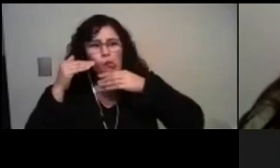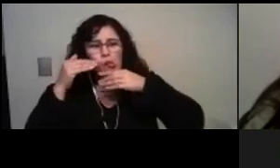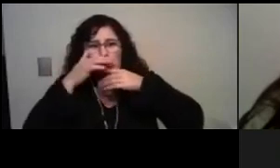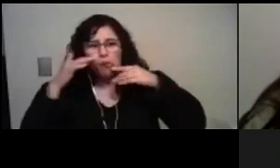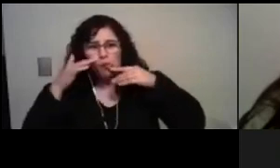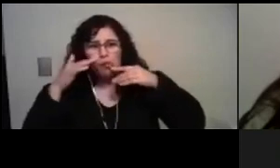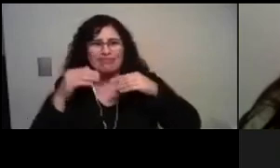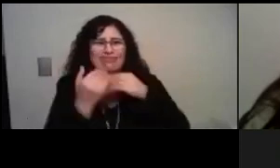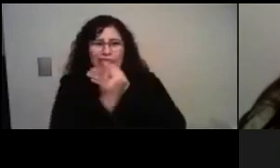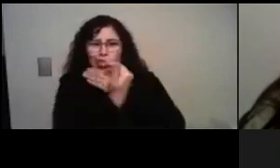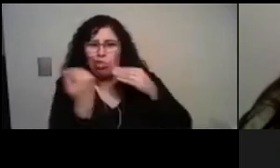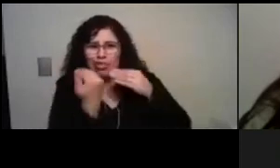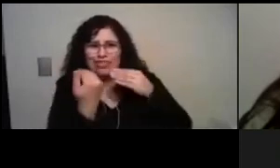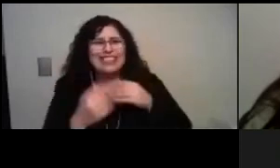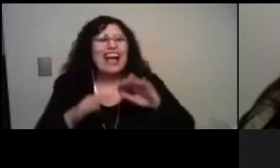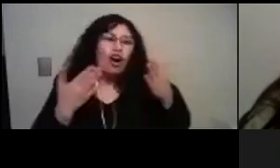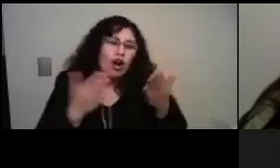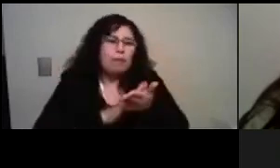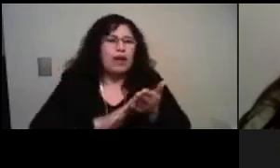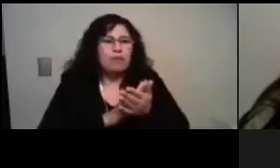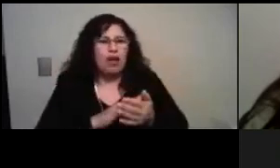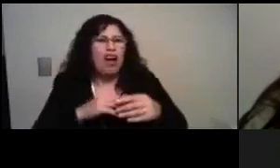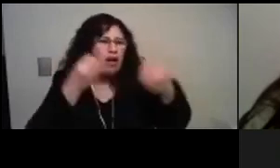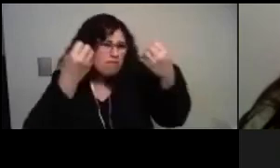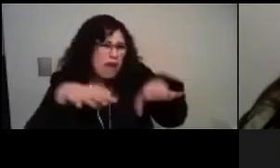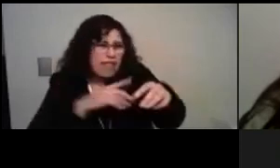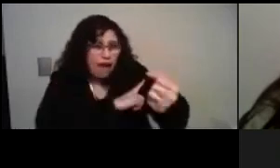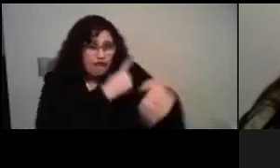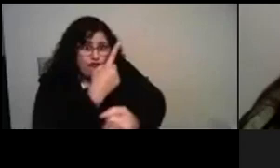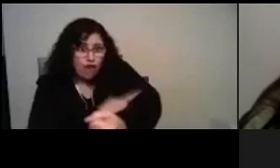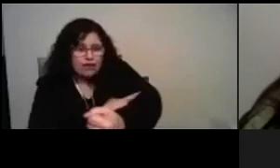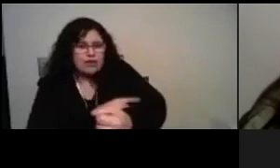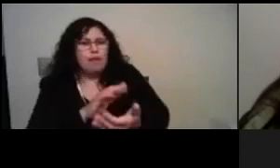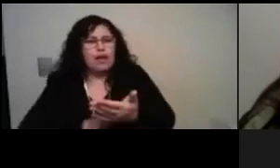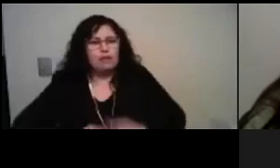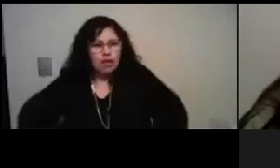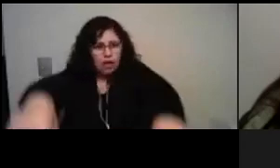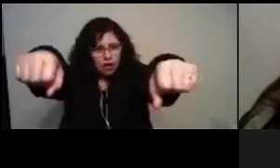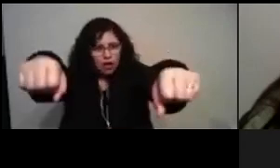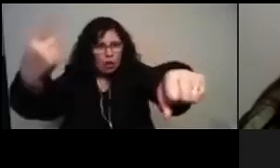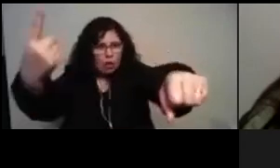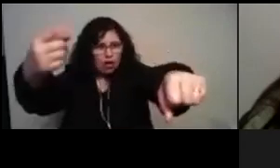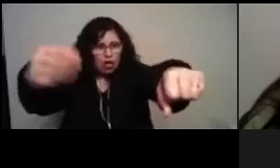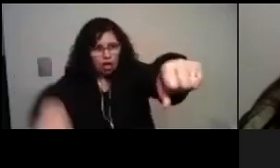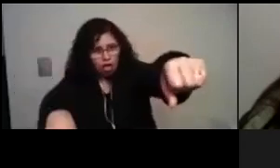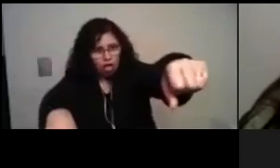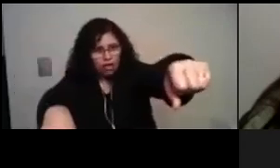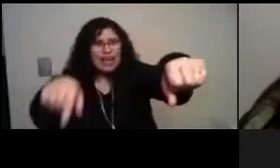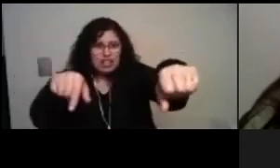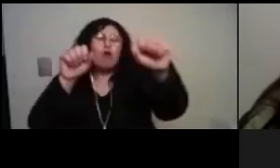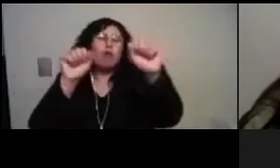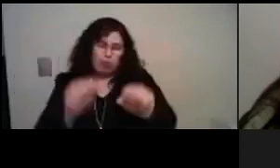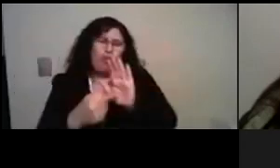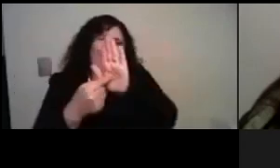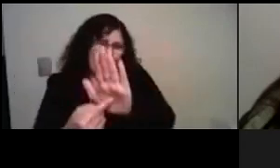hay una pérdida de fuerza, entonces uno le puede pedir a la persona que eleve los dos brazos y si se le cae uno, puede ser un signo